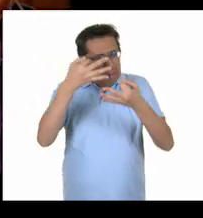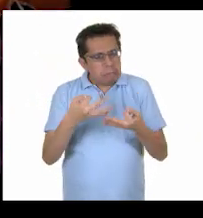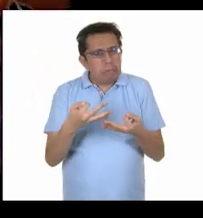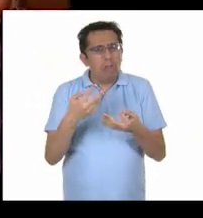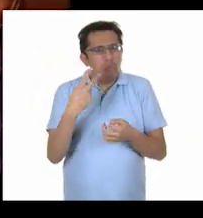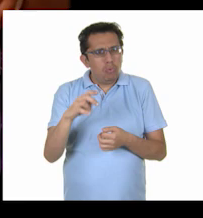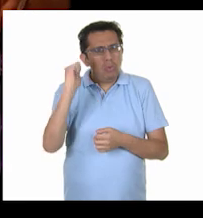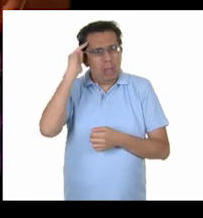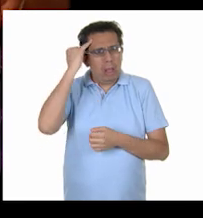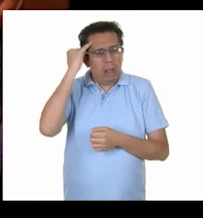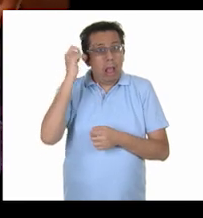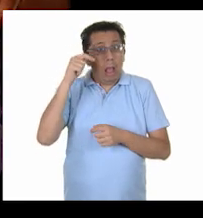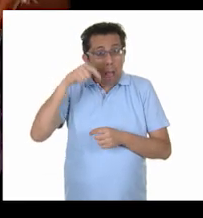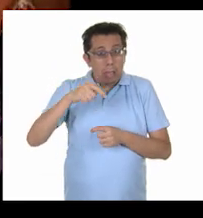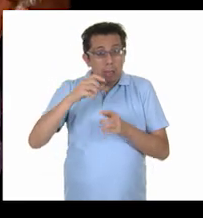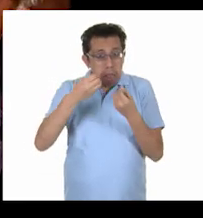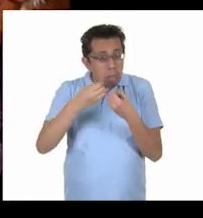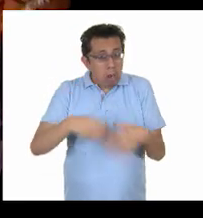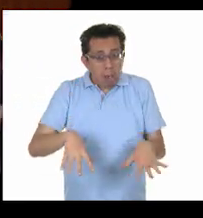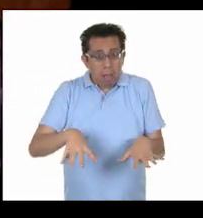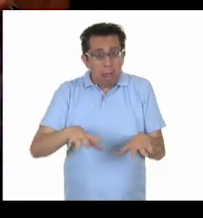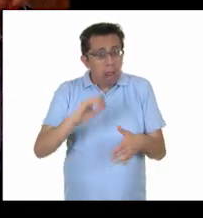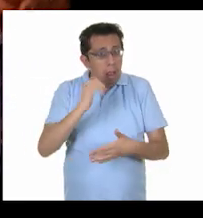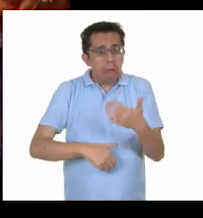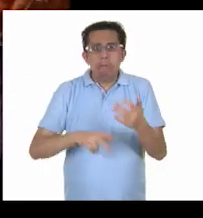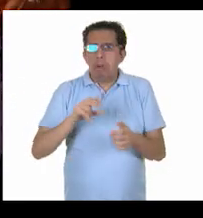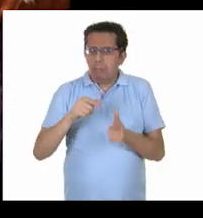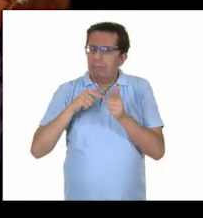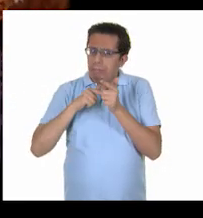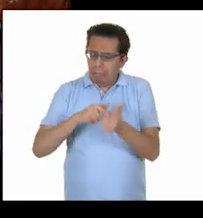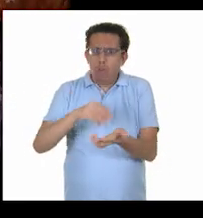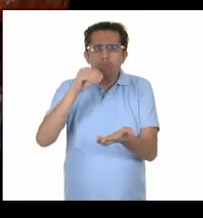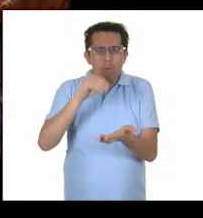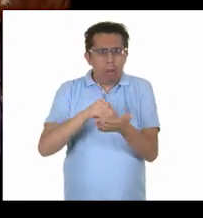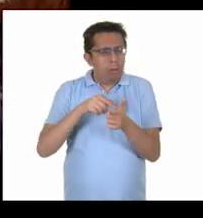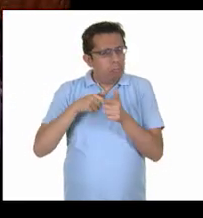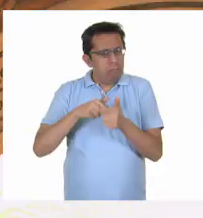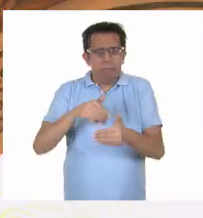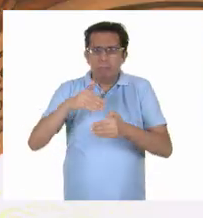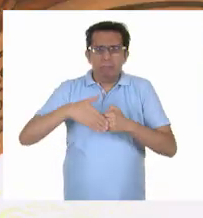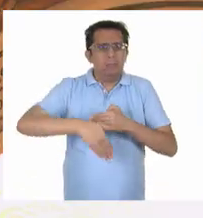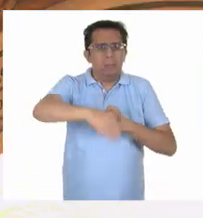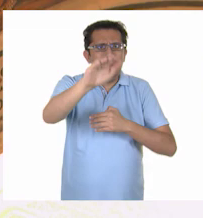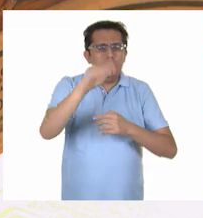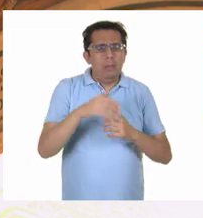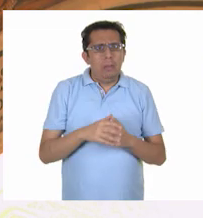indio en Tlaxcala nunca se ha perdido. Siempre existe y siempre sigue existiendo.